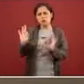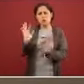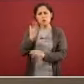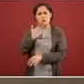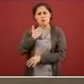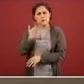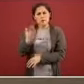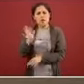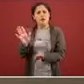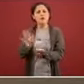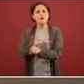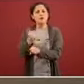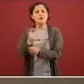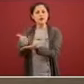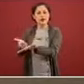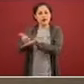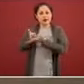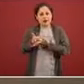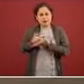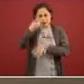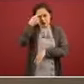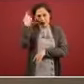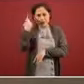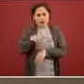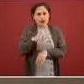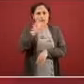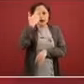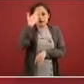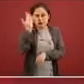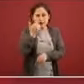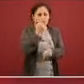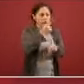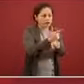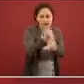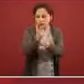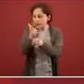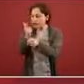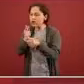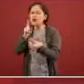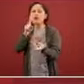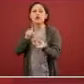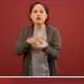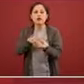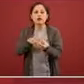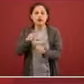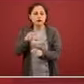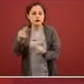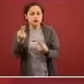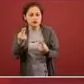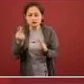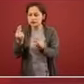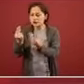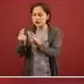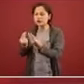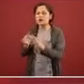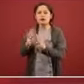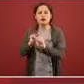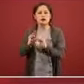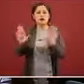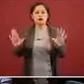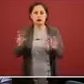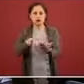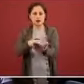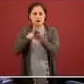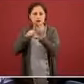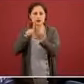precisamente segmentar las intervenciones de acuerdo a donde se necesita según la intensidad de transmisión. Muchas